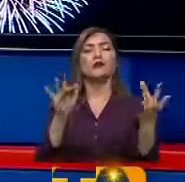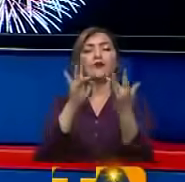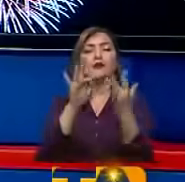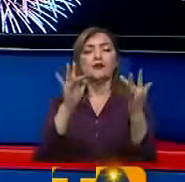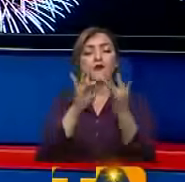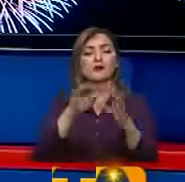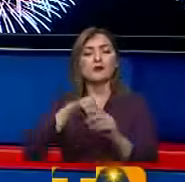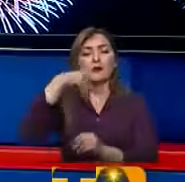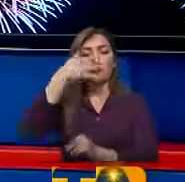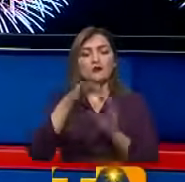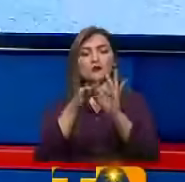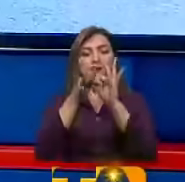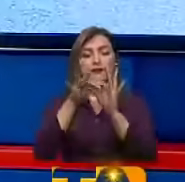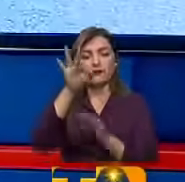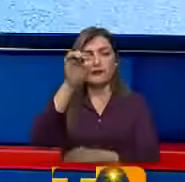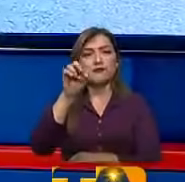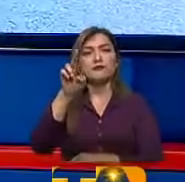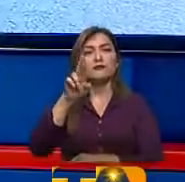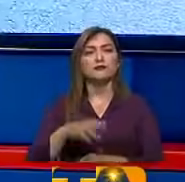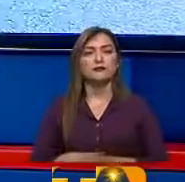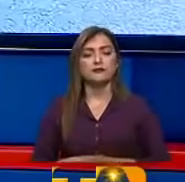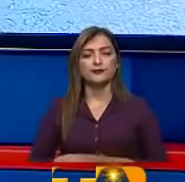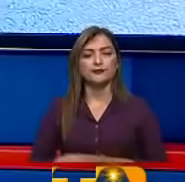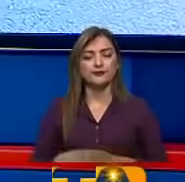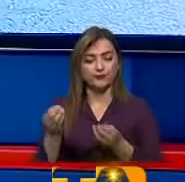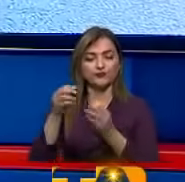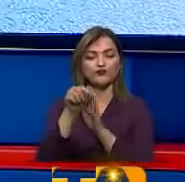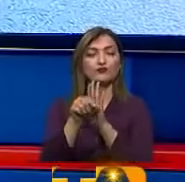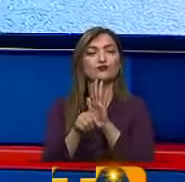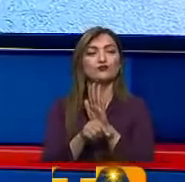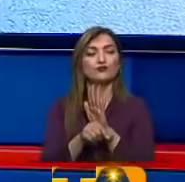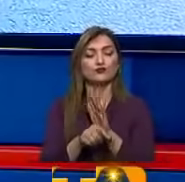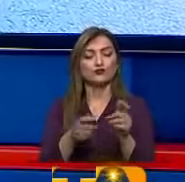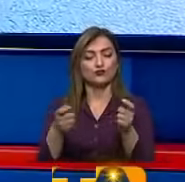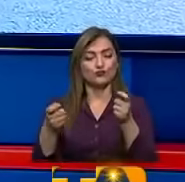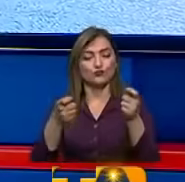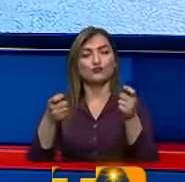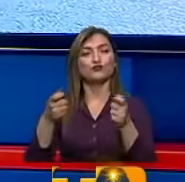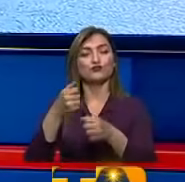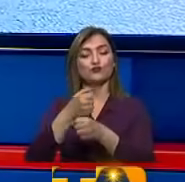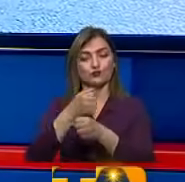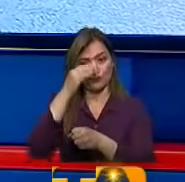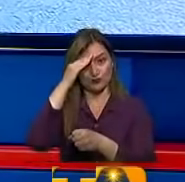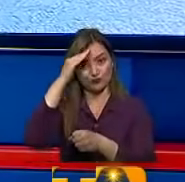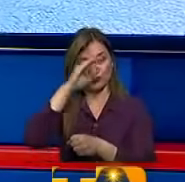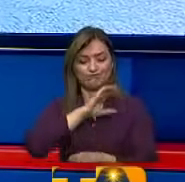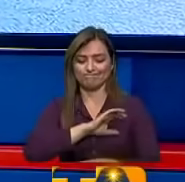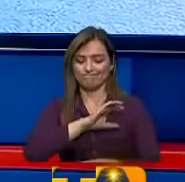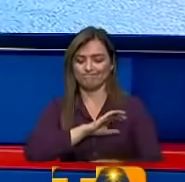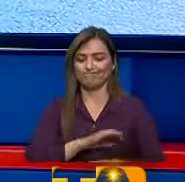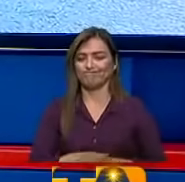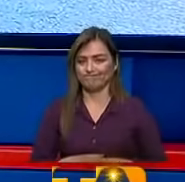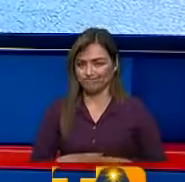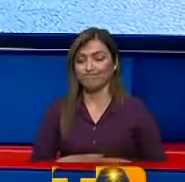a exteriores con nuestra compañera Fernanda Ceballos para que nos cuente detalles de los operativos que realizará la Agencia Metropolitana